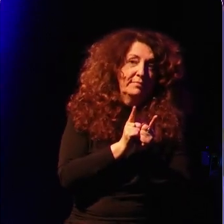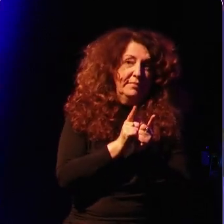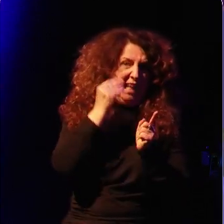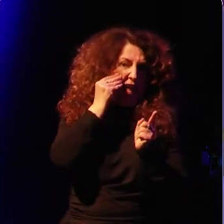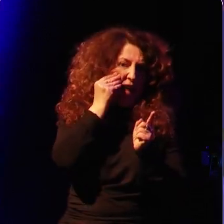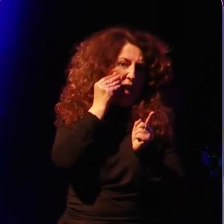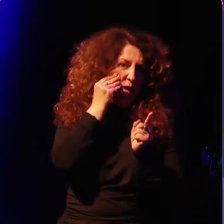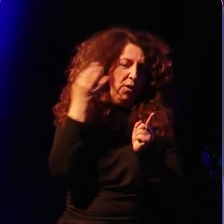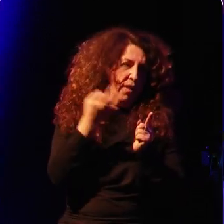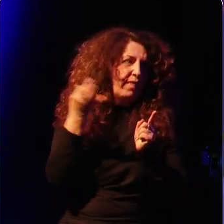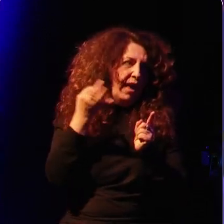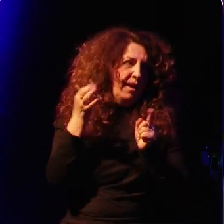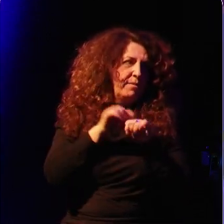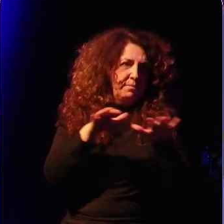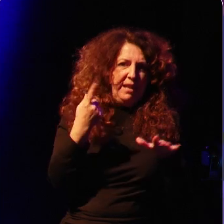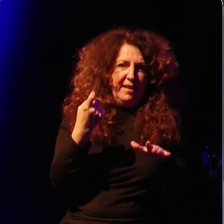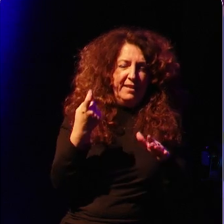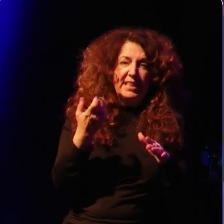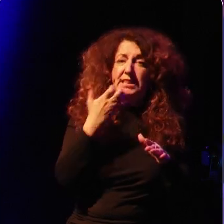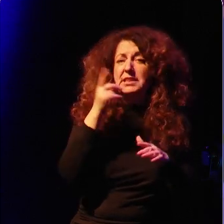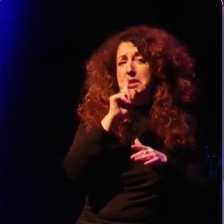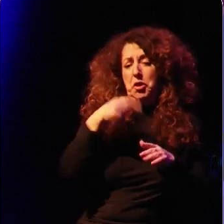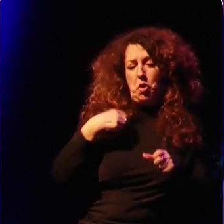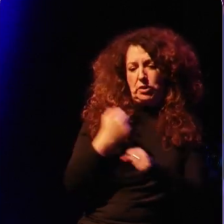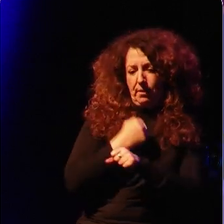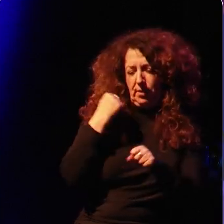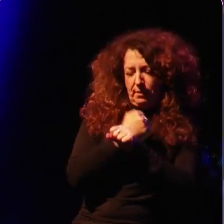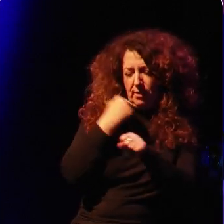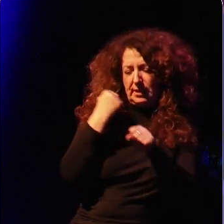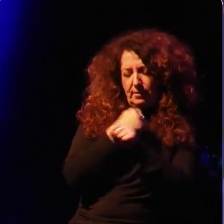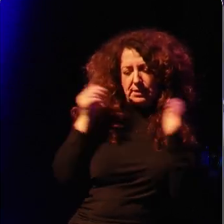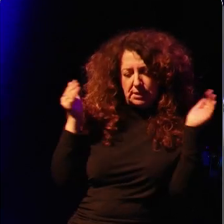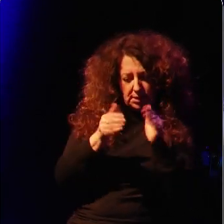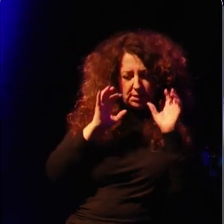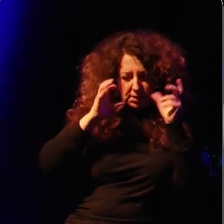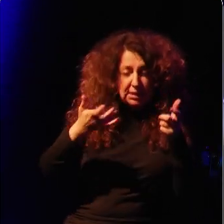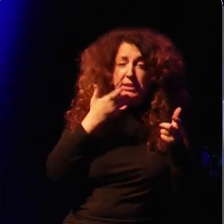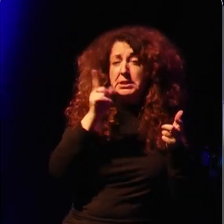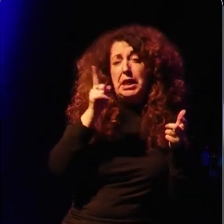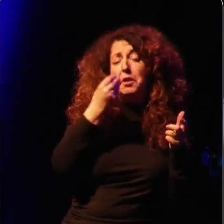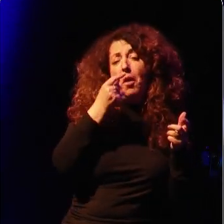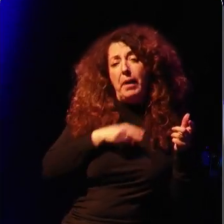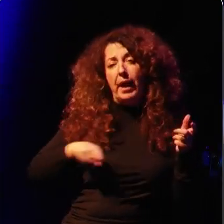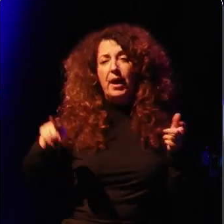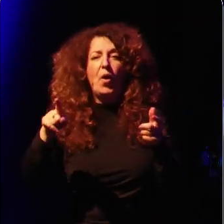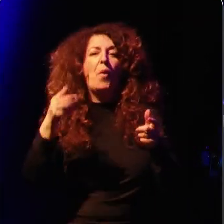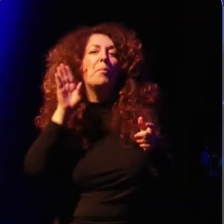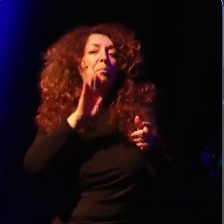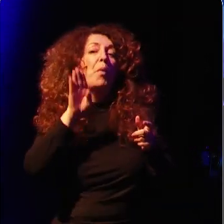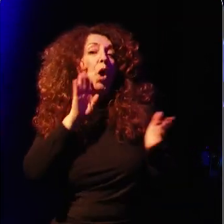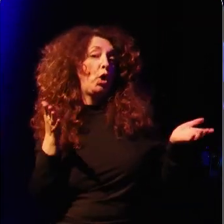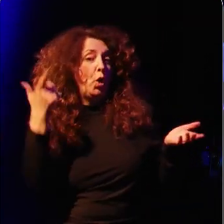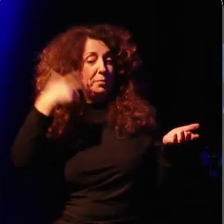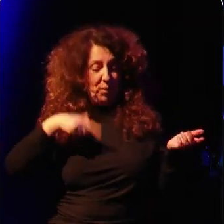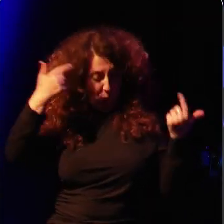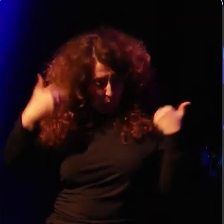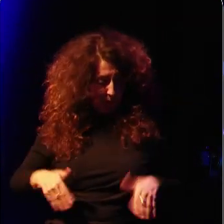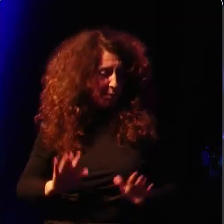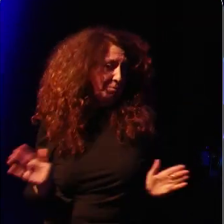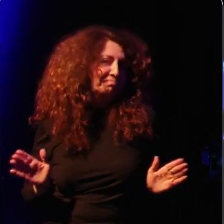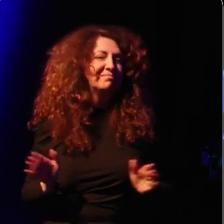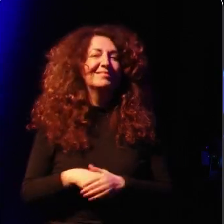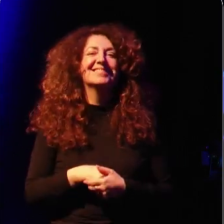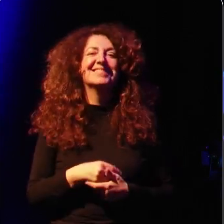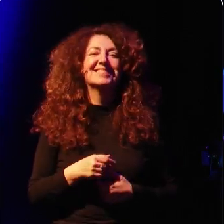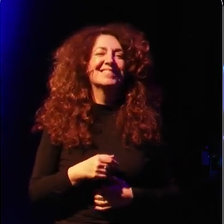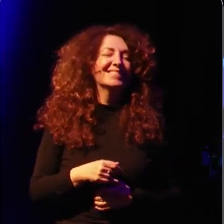que sí, debería, es lo que me pide el cuerpo. Si no, no estaría currando en ello, te lo aseguro. Estaría en el porno, con el cuerpito este.